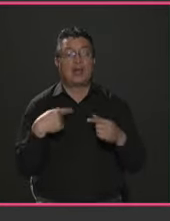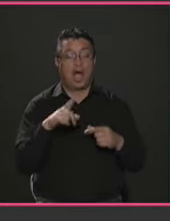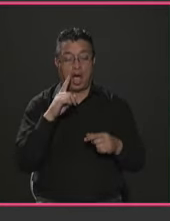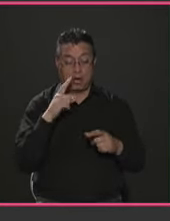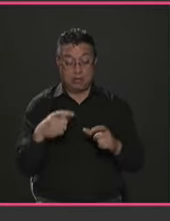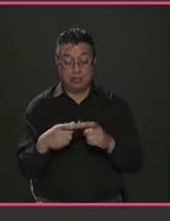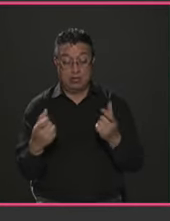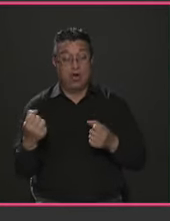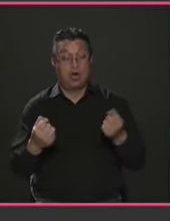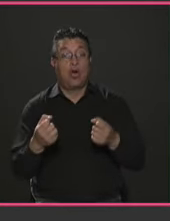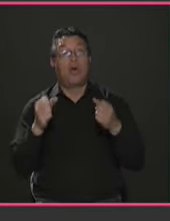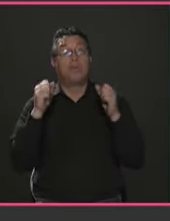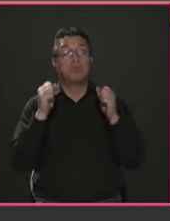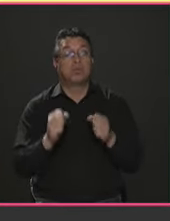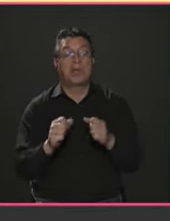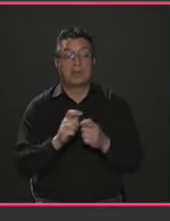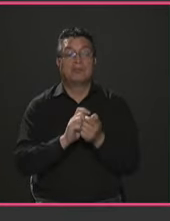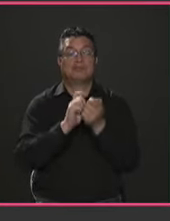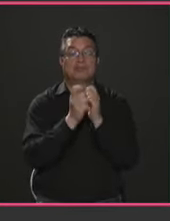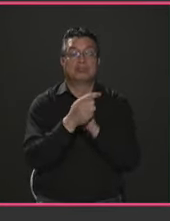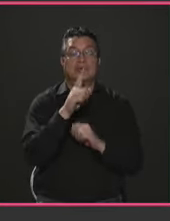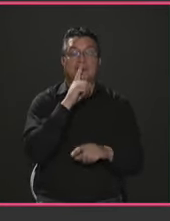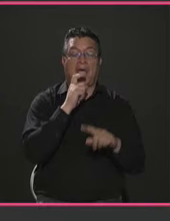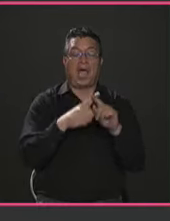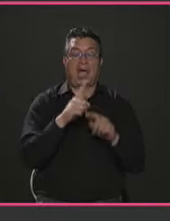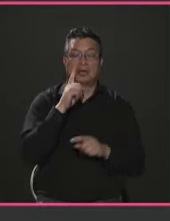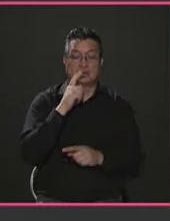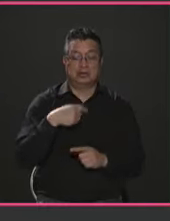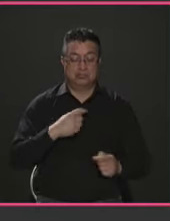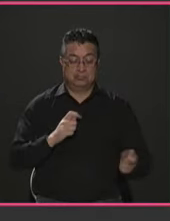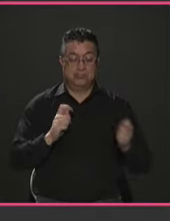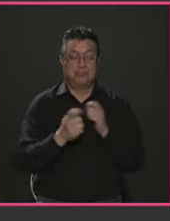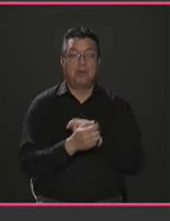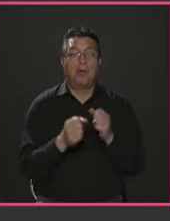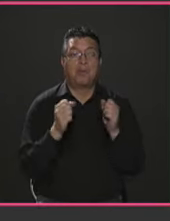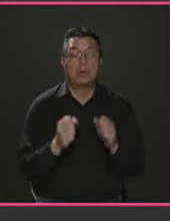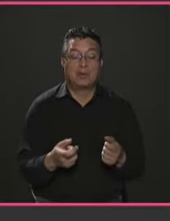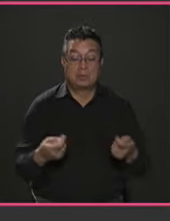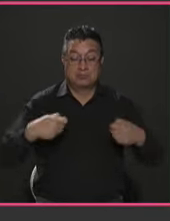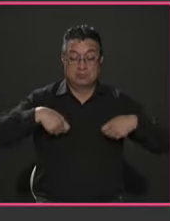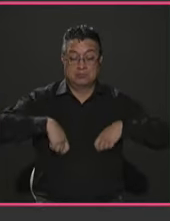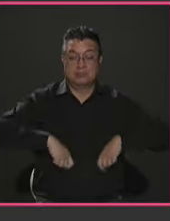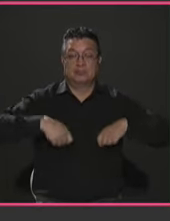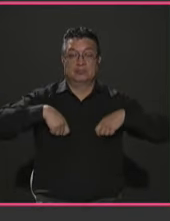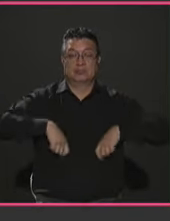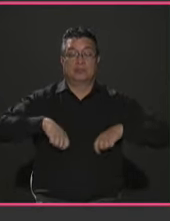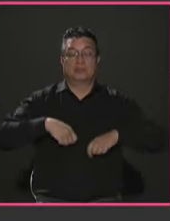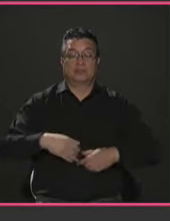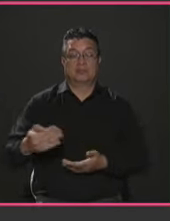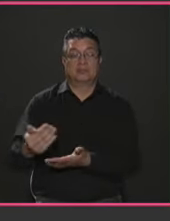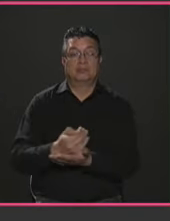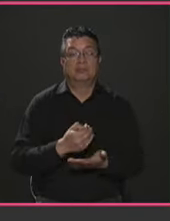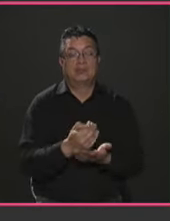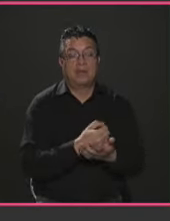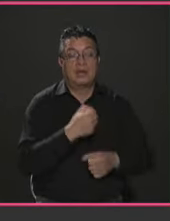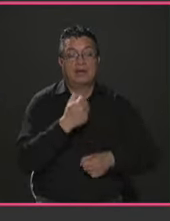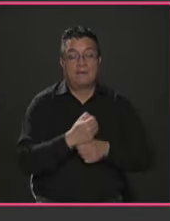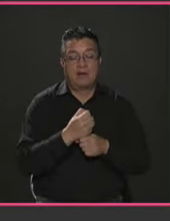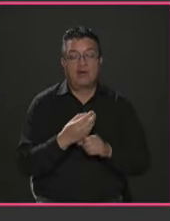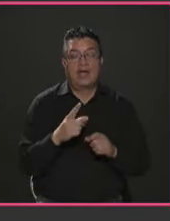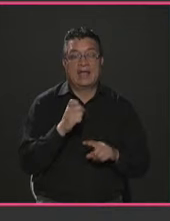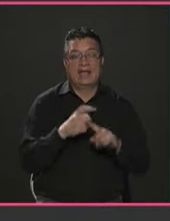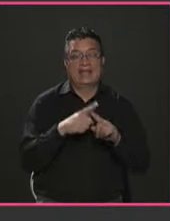licencia de conducir se puede transformar en taxista y ganar también algo de plata haciendo trabajo